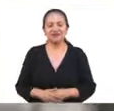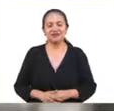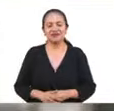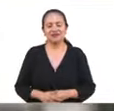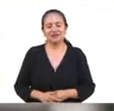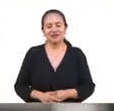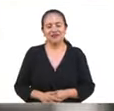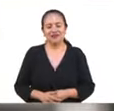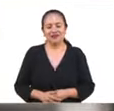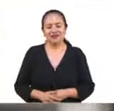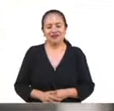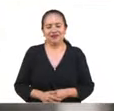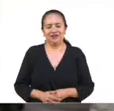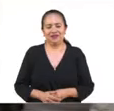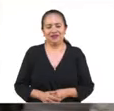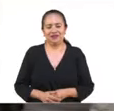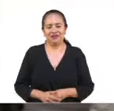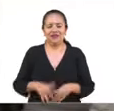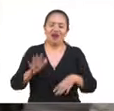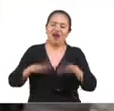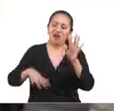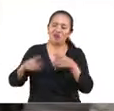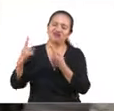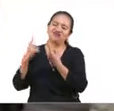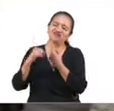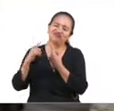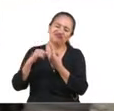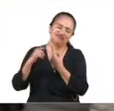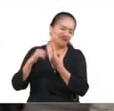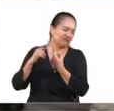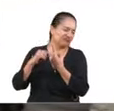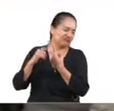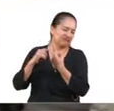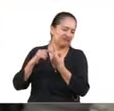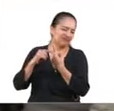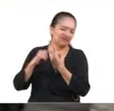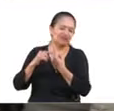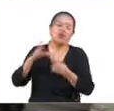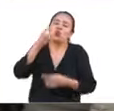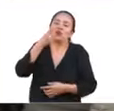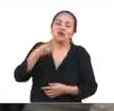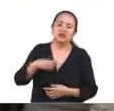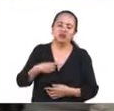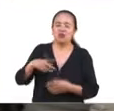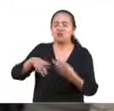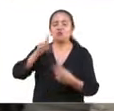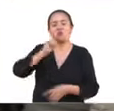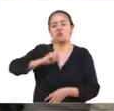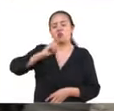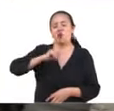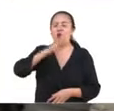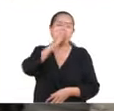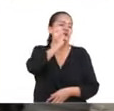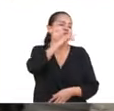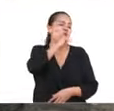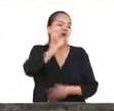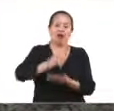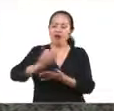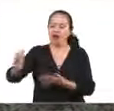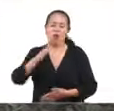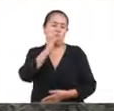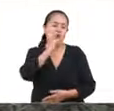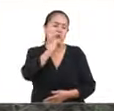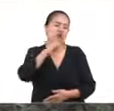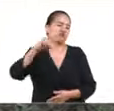No te dejen caer por las críticas de que nos han hasta hecho el comentario que las mujeres no podemos trabajar en el campo,